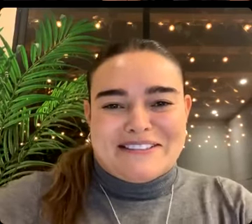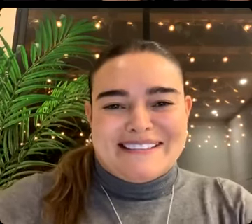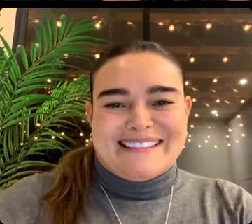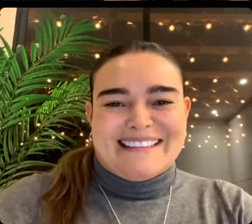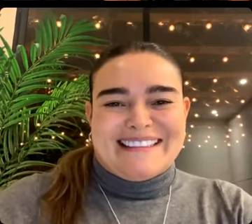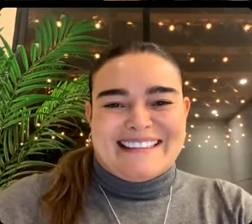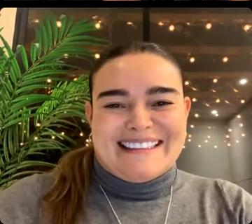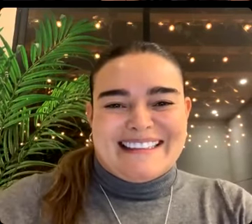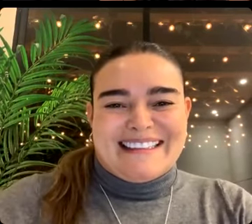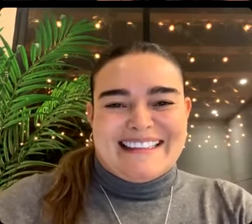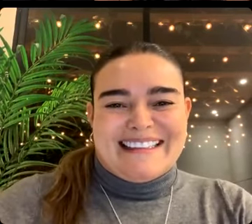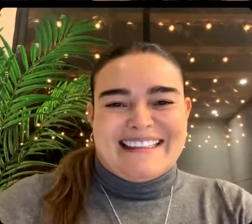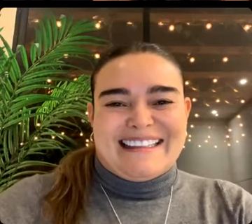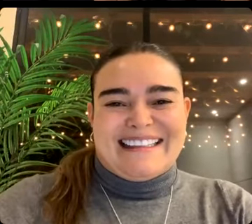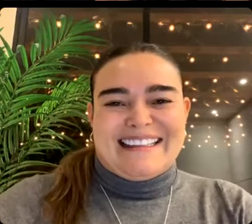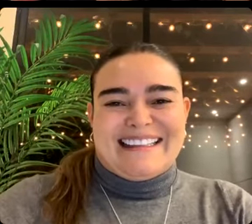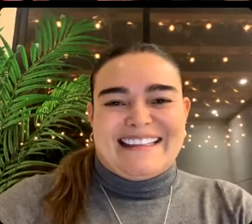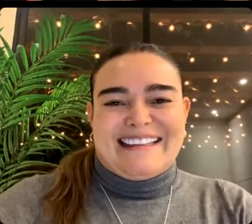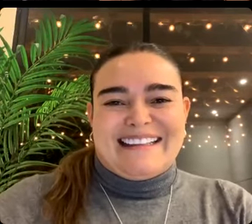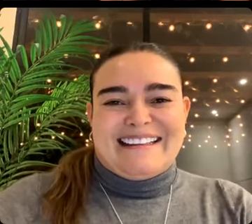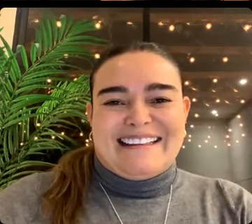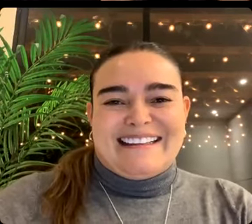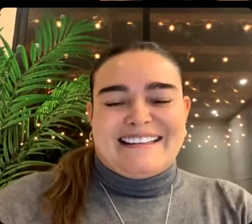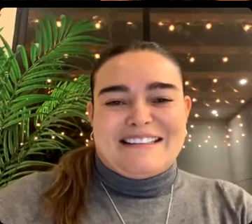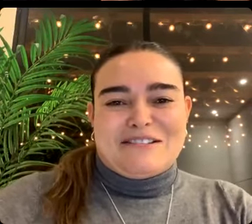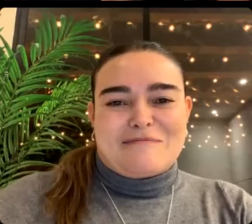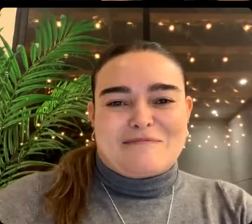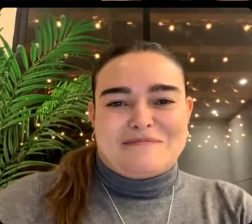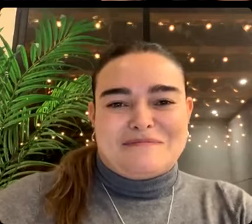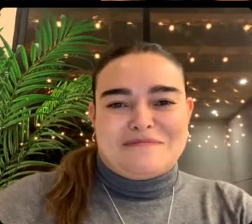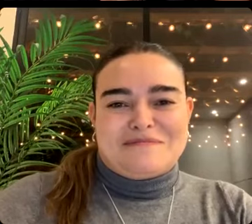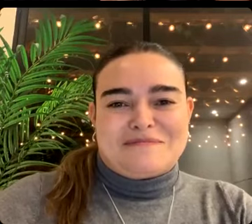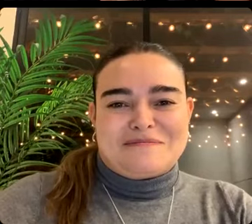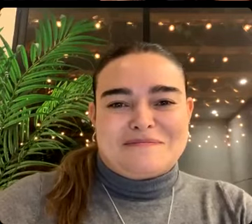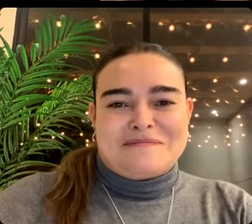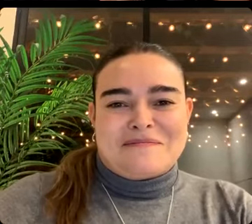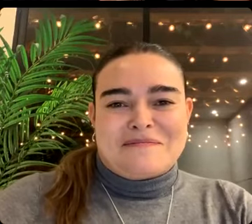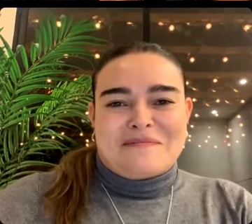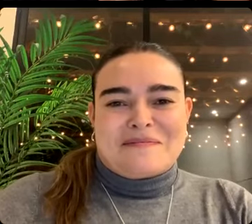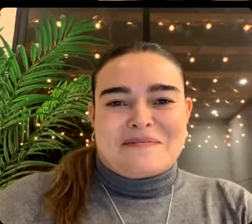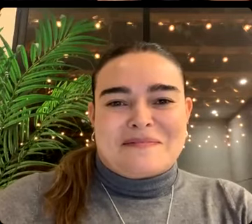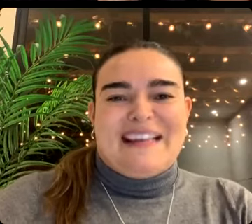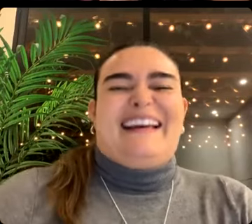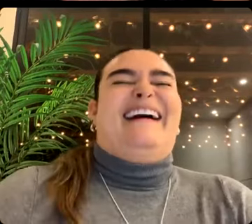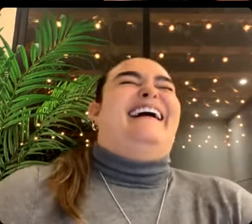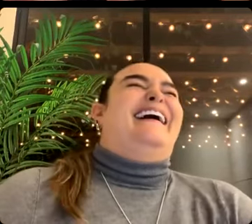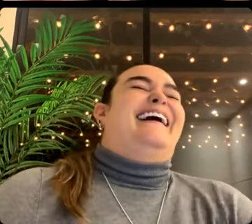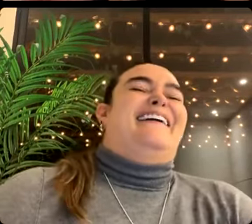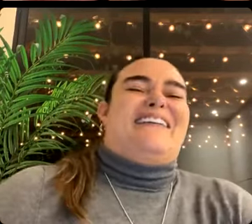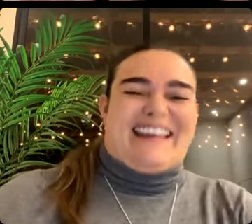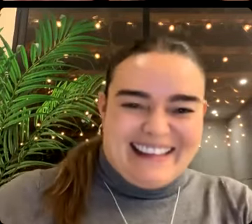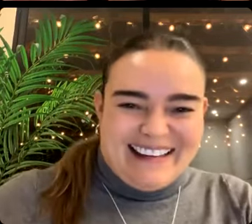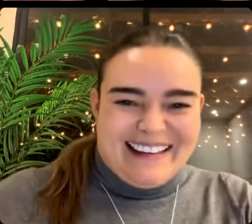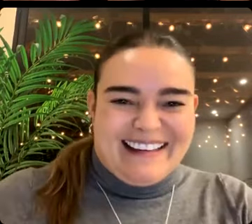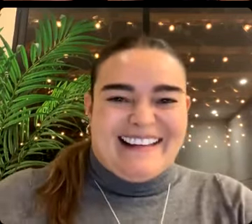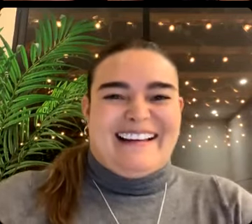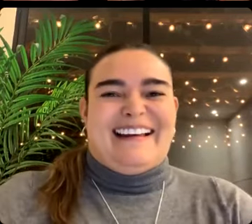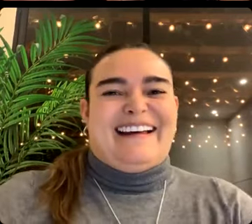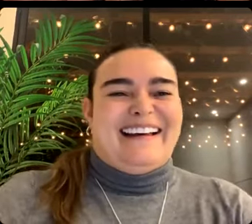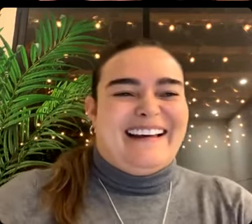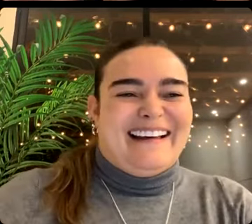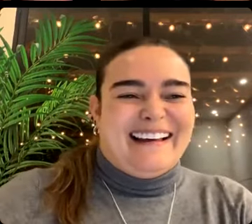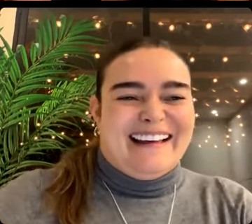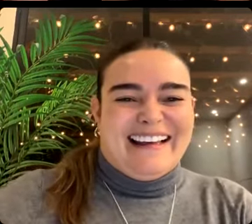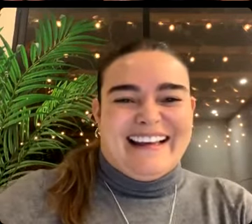contando. Así es. Bueno, Cata, para que tú sepas, yo de vez en cuando me voy a desviar porque estoy en TikTok también. ¿Qué hubo, gente linda de